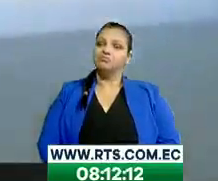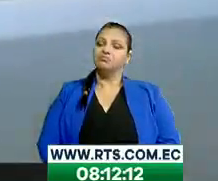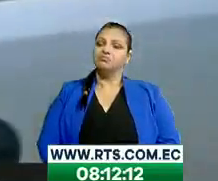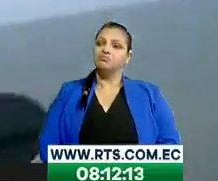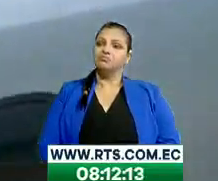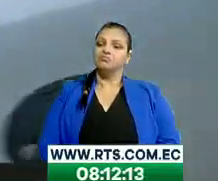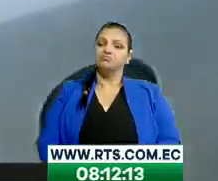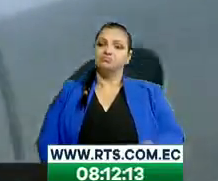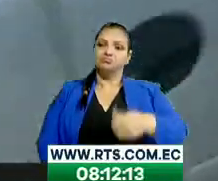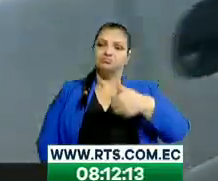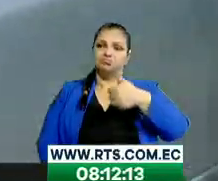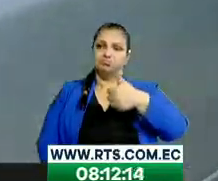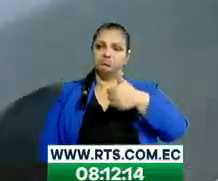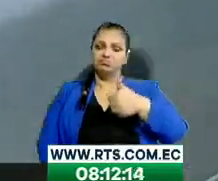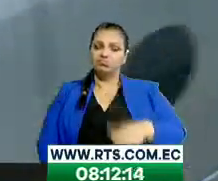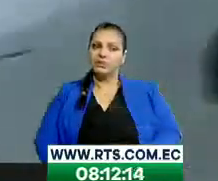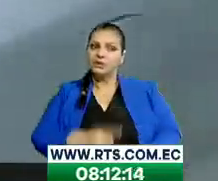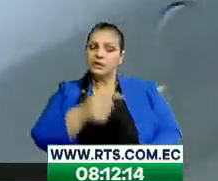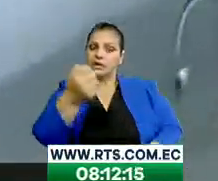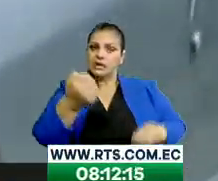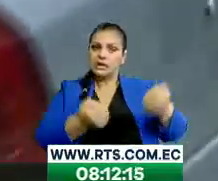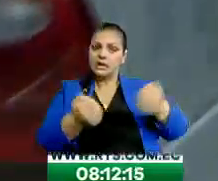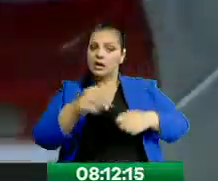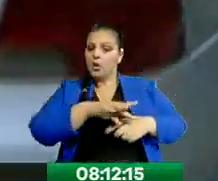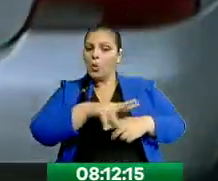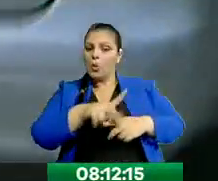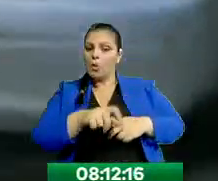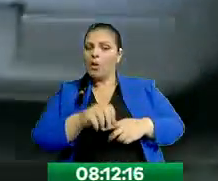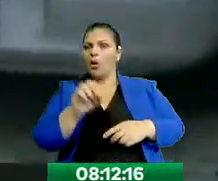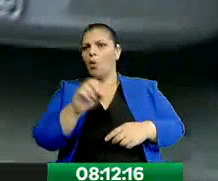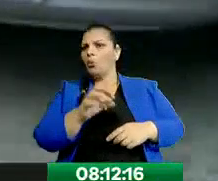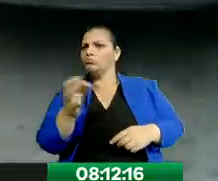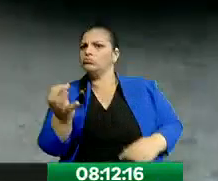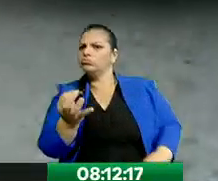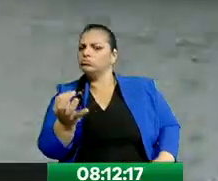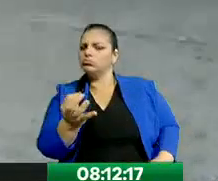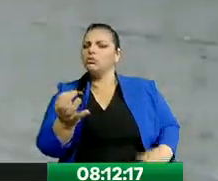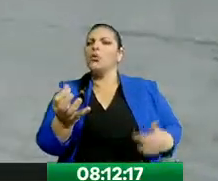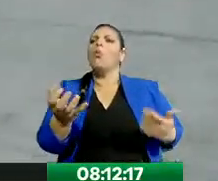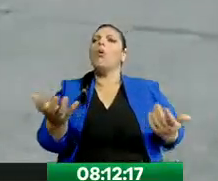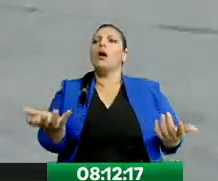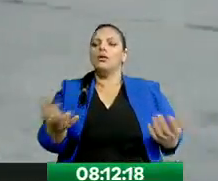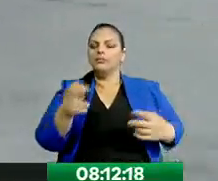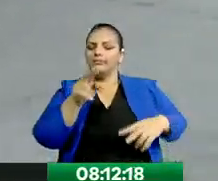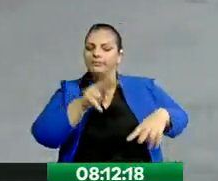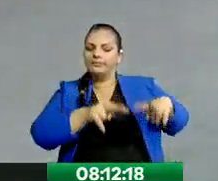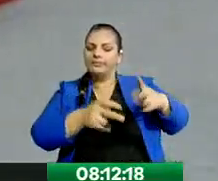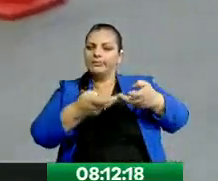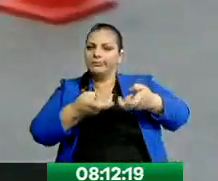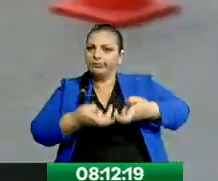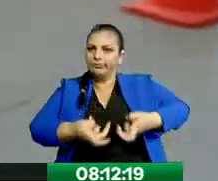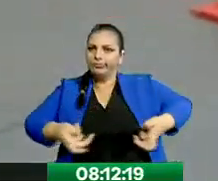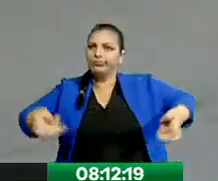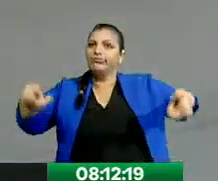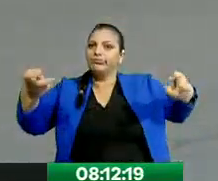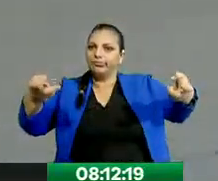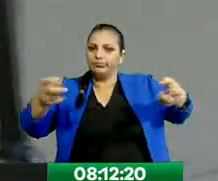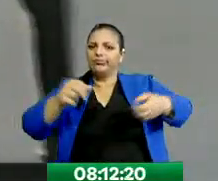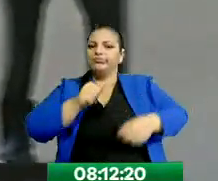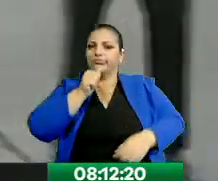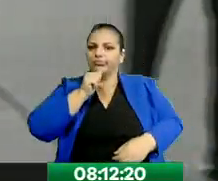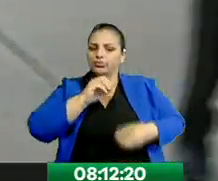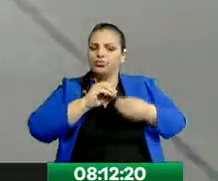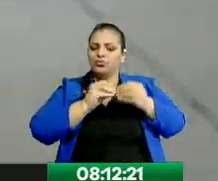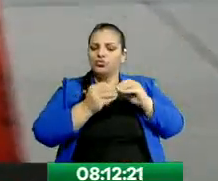en la que se puede determinar si ese vehículo es robado o no, si de pronto las piezas que le agregaron son adulteradas o no, porque también se da el